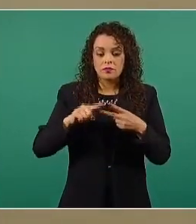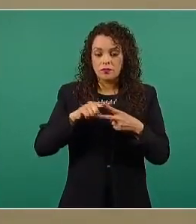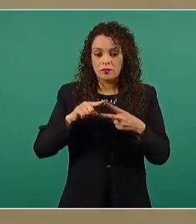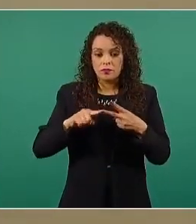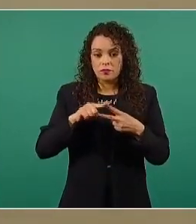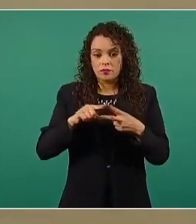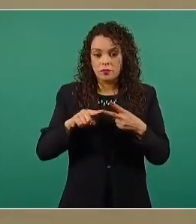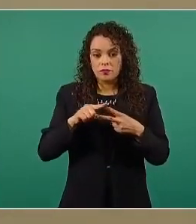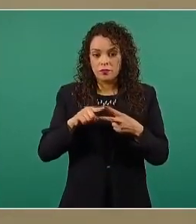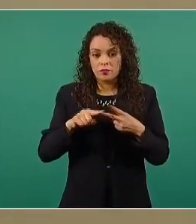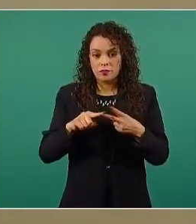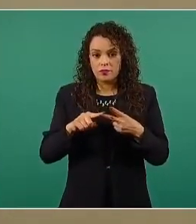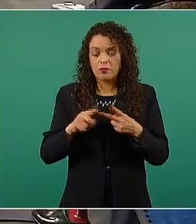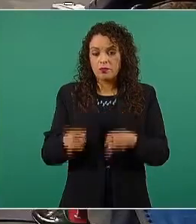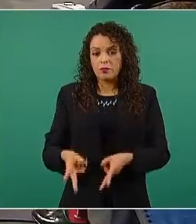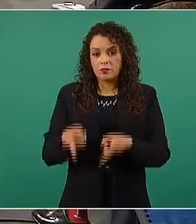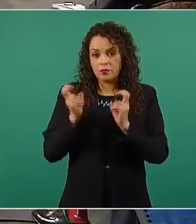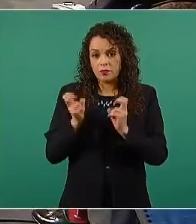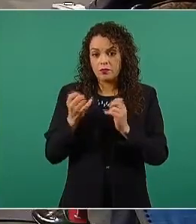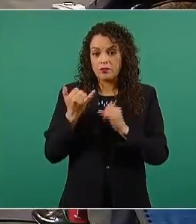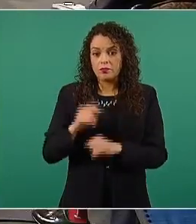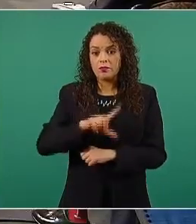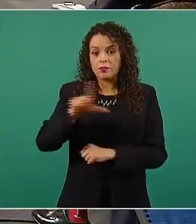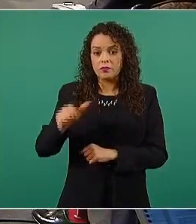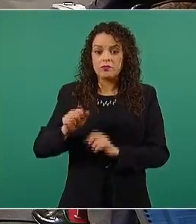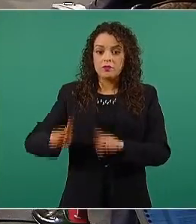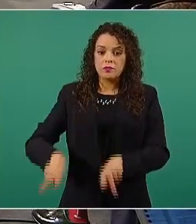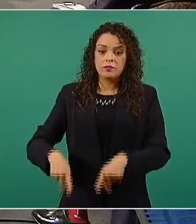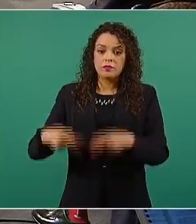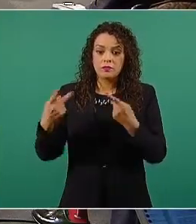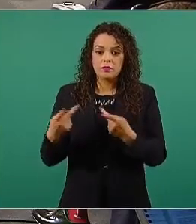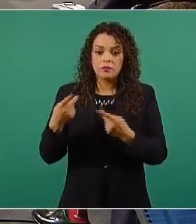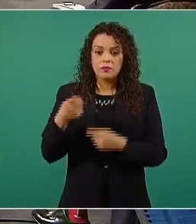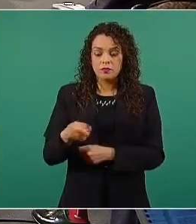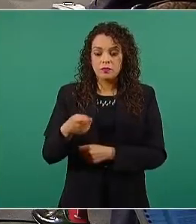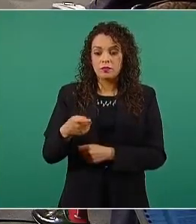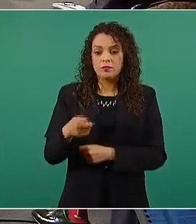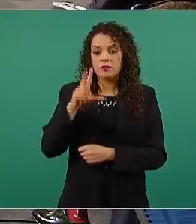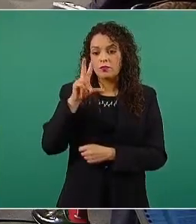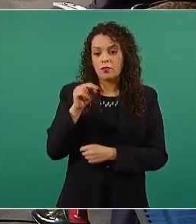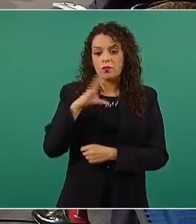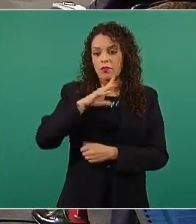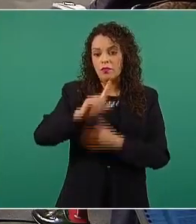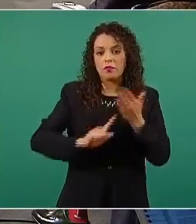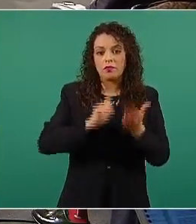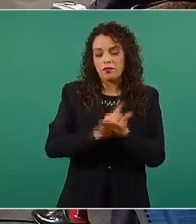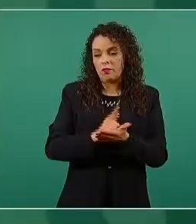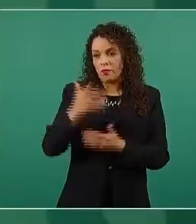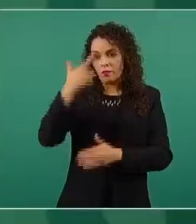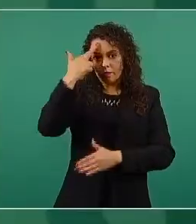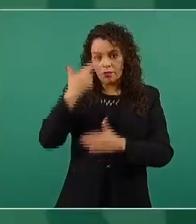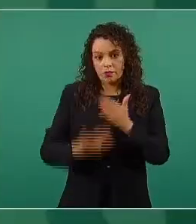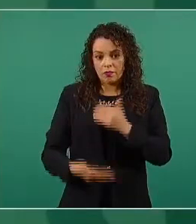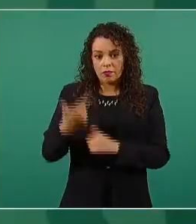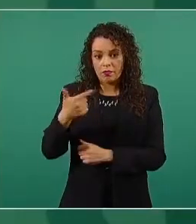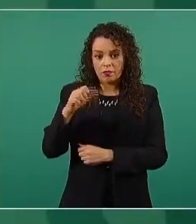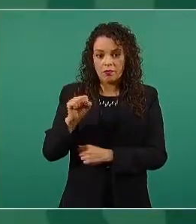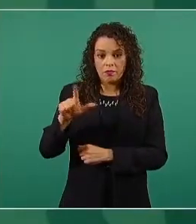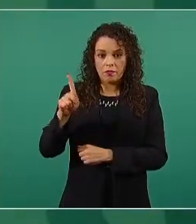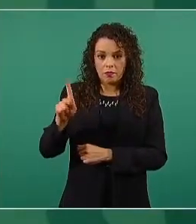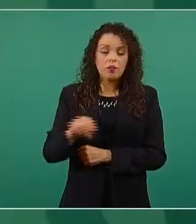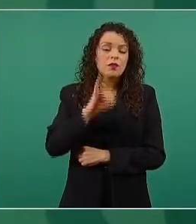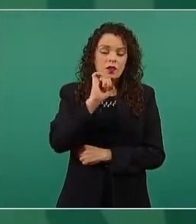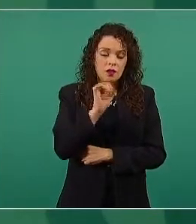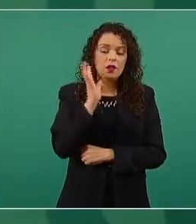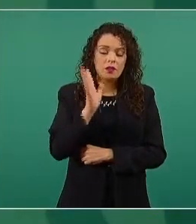del fenómeno, es decir, tanto en el robo como después en la comercialización ilegal del gas LP. Sí, ya estamos trabajando en eso. Y